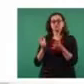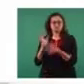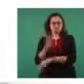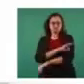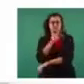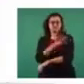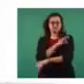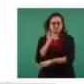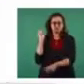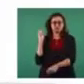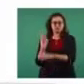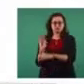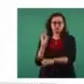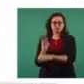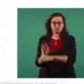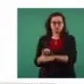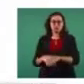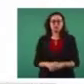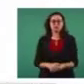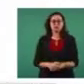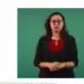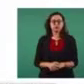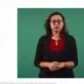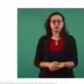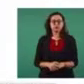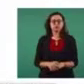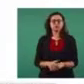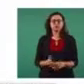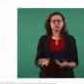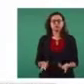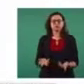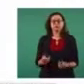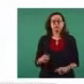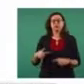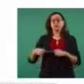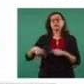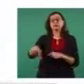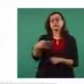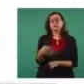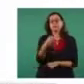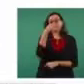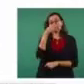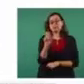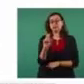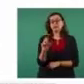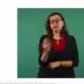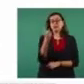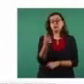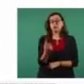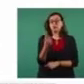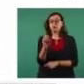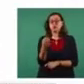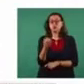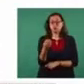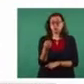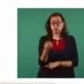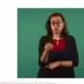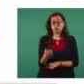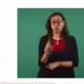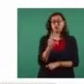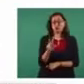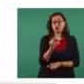de una meta que tenemos de cubrir al 31 de octubre a toda la población adulta con al menos la primera